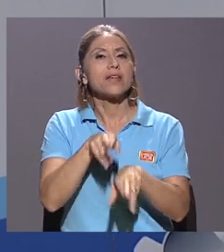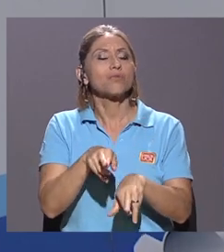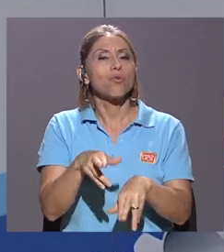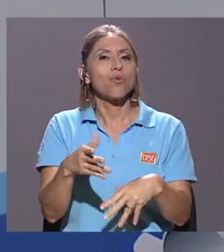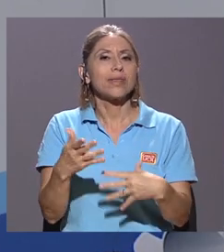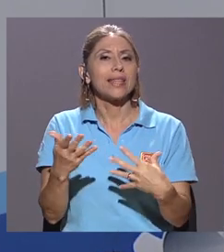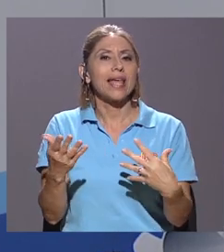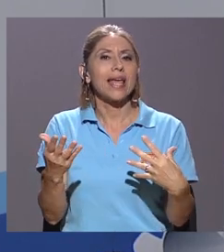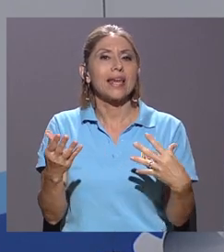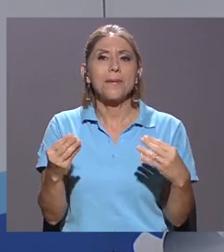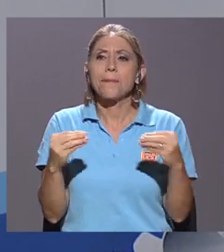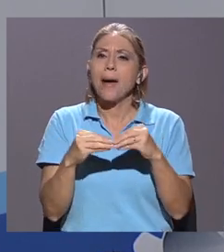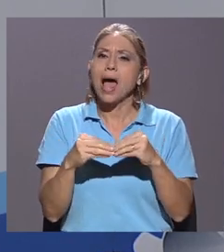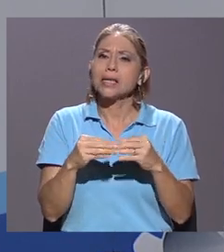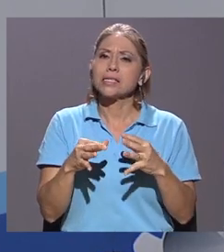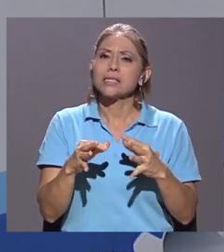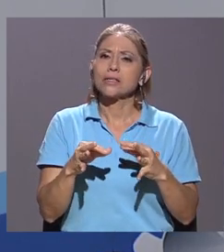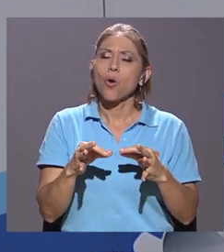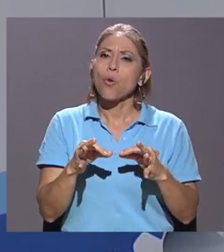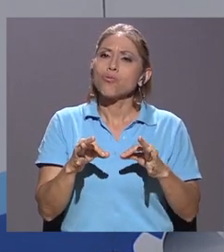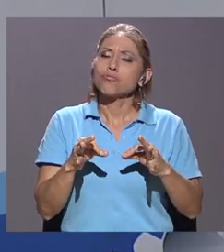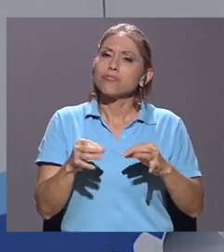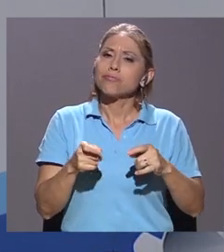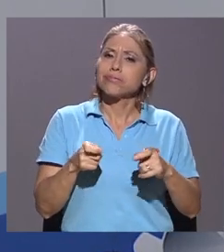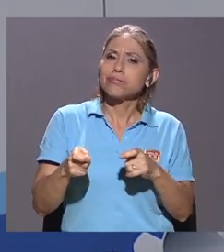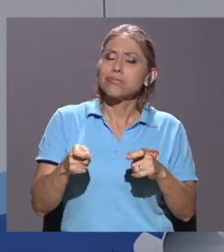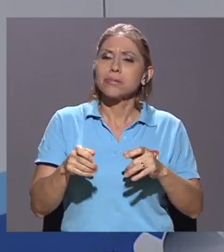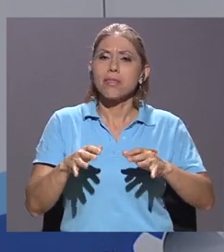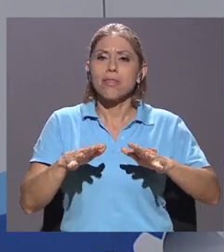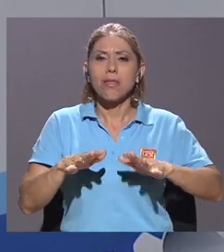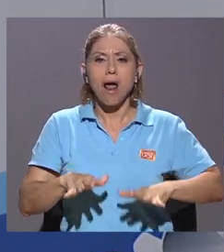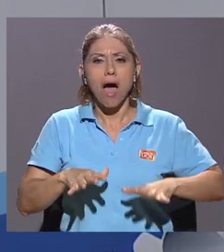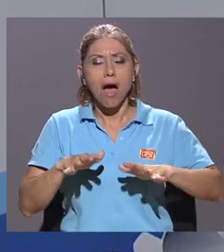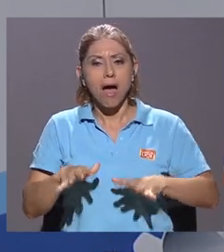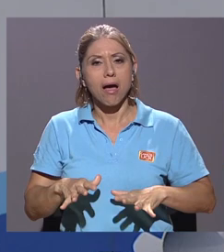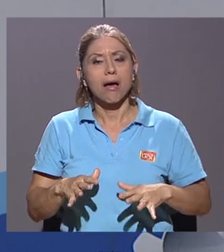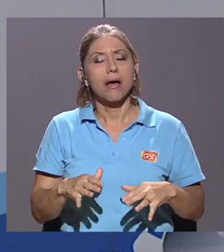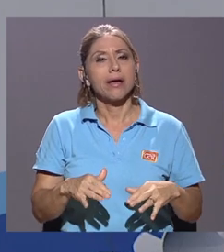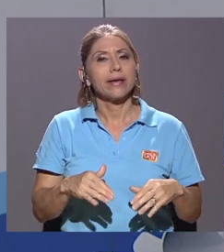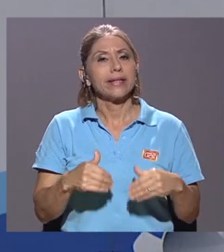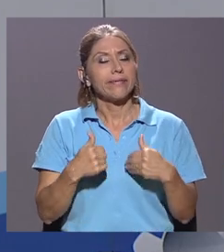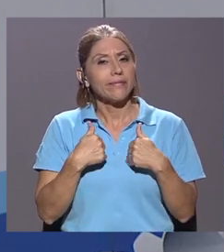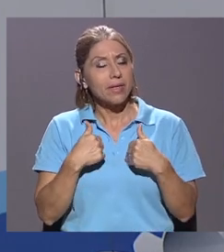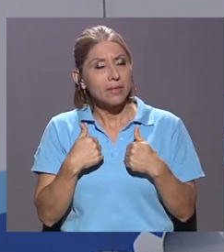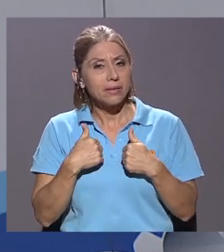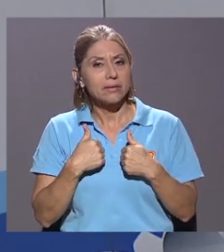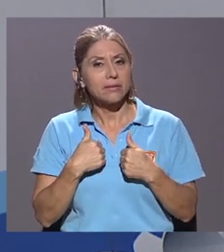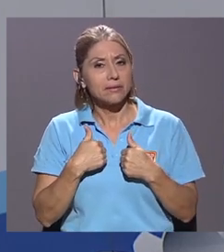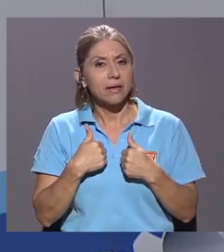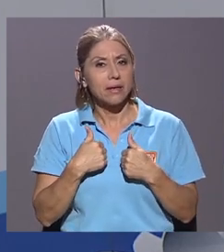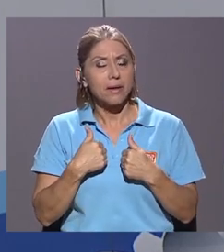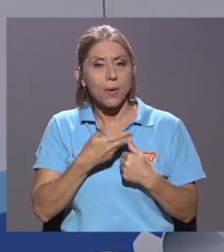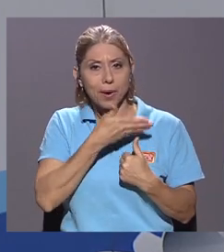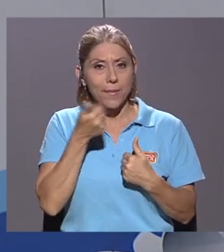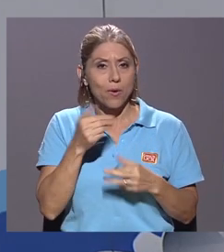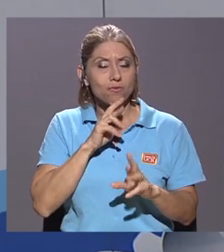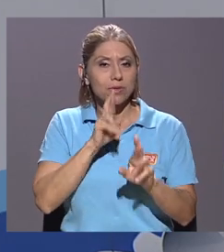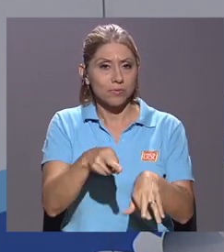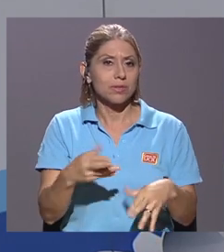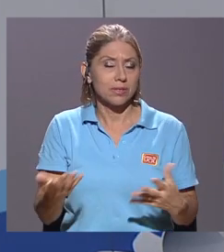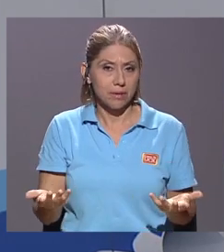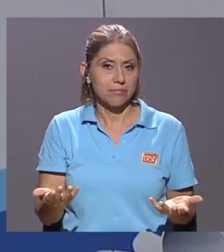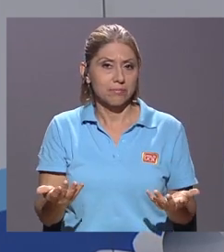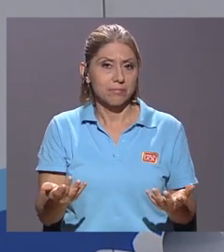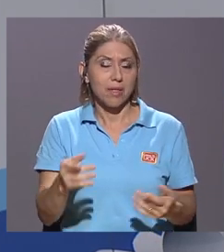moderada más digamos tranquila y tener una mejor respuesta digamos a